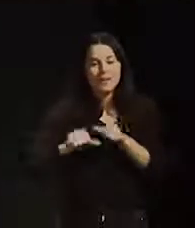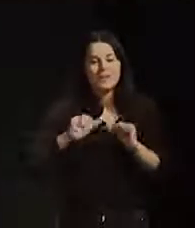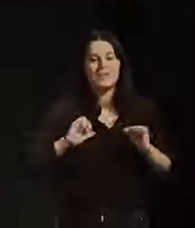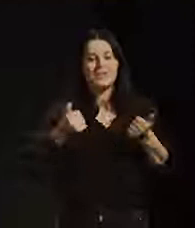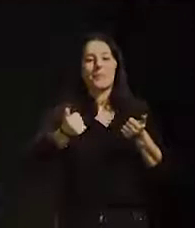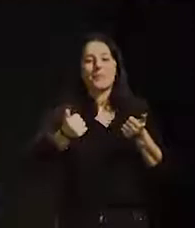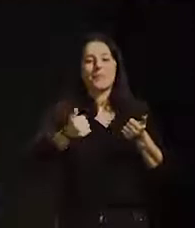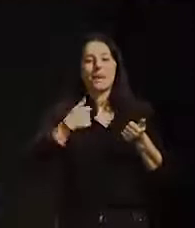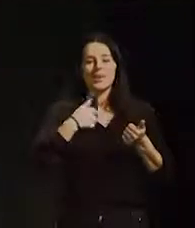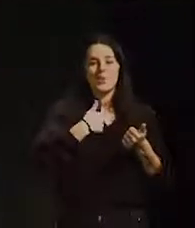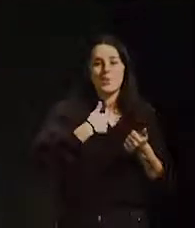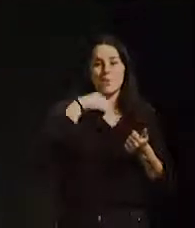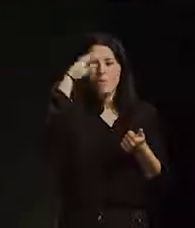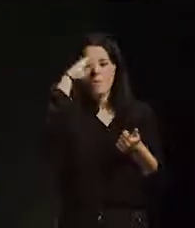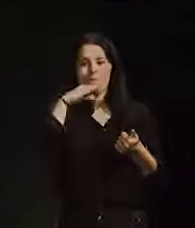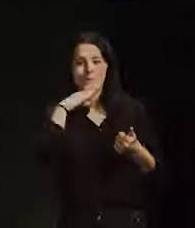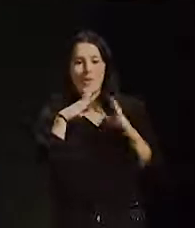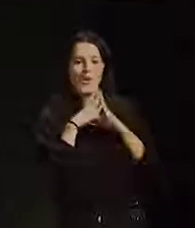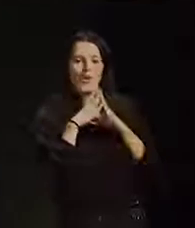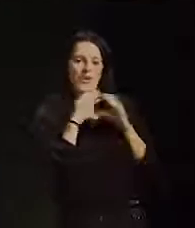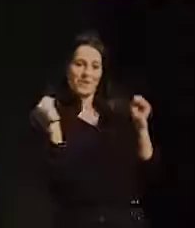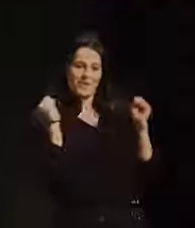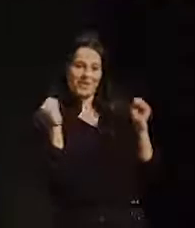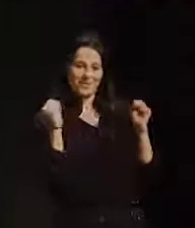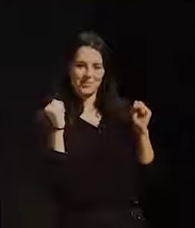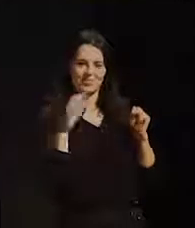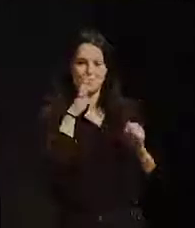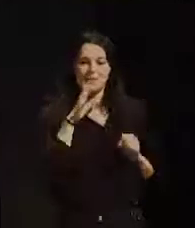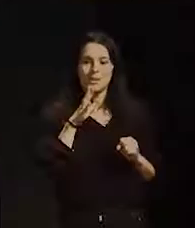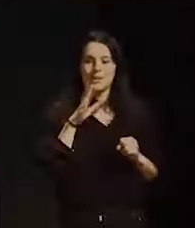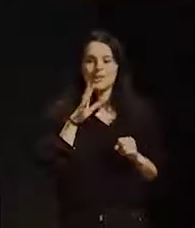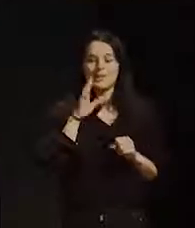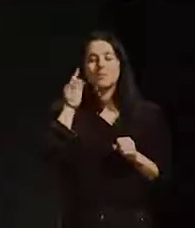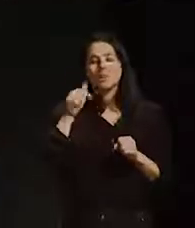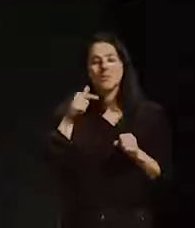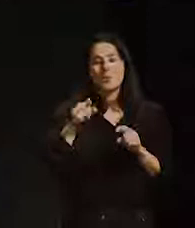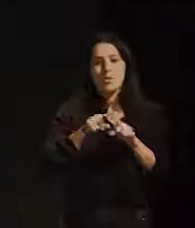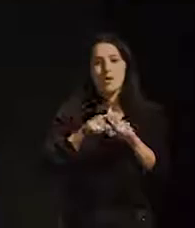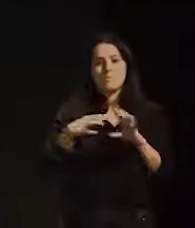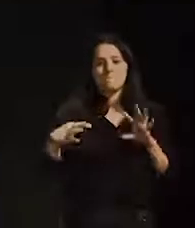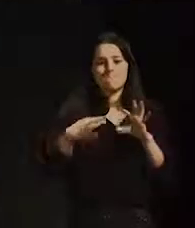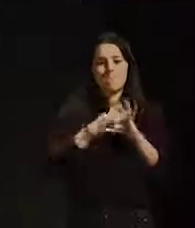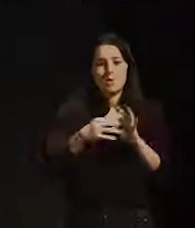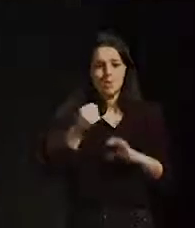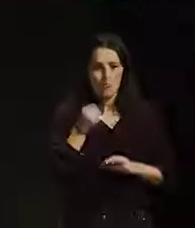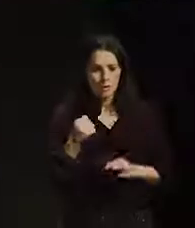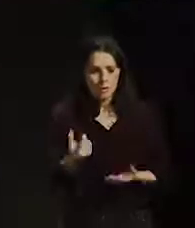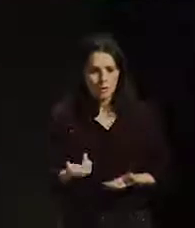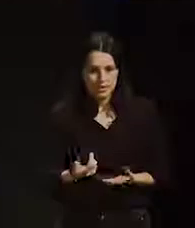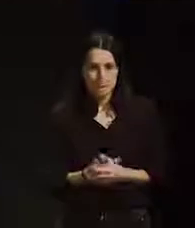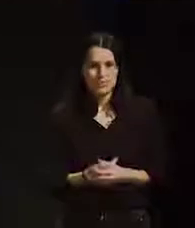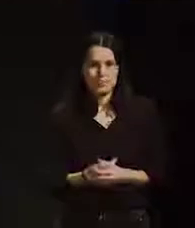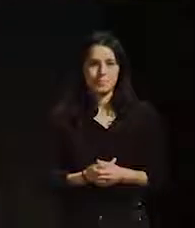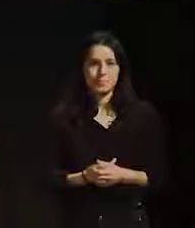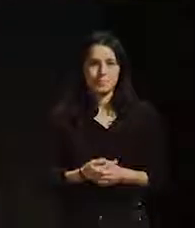con mi padre. Y es de lo que se trata el monólogo solo, porque no